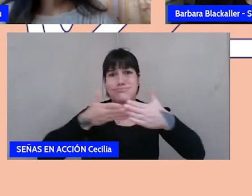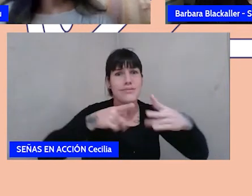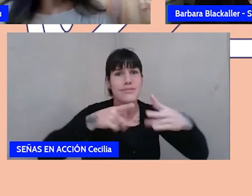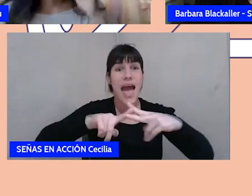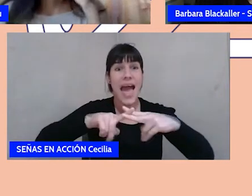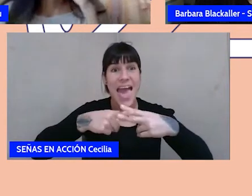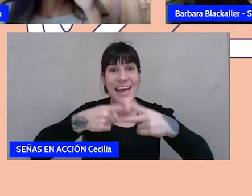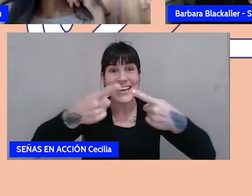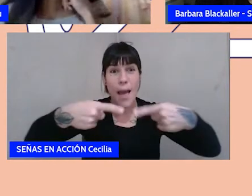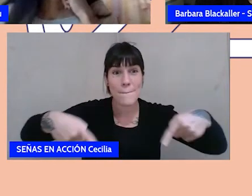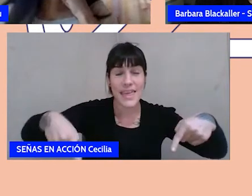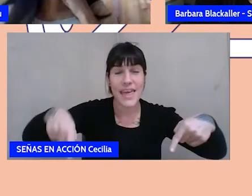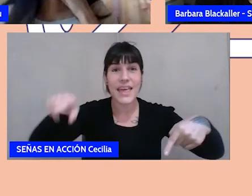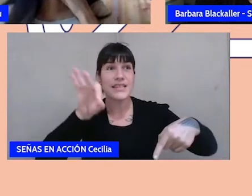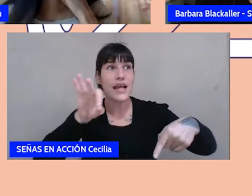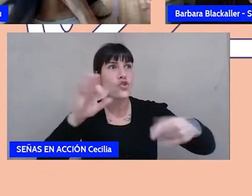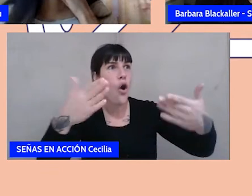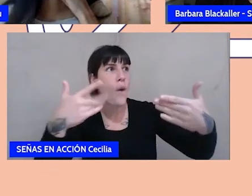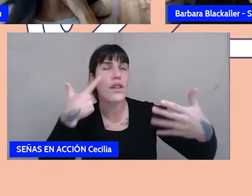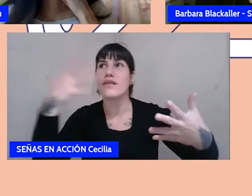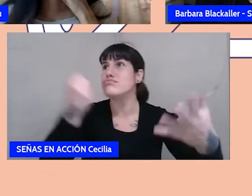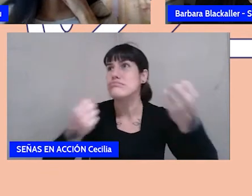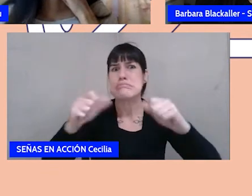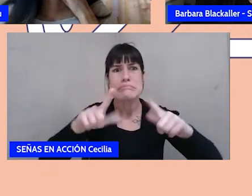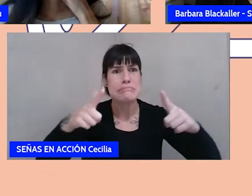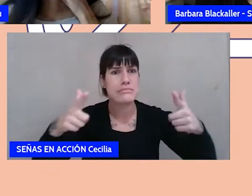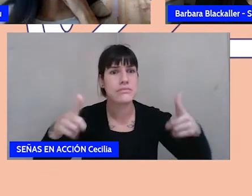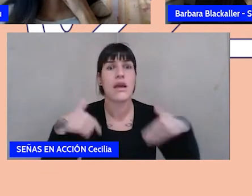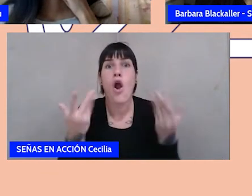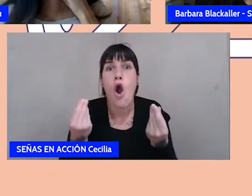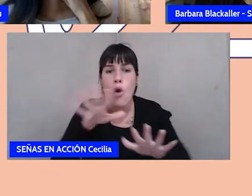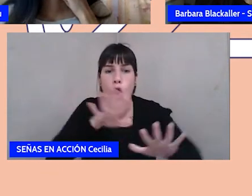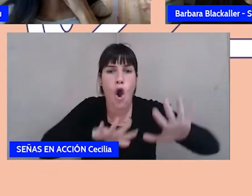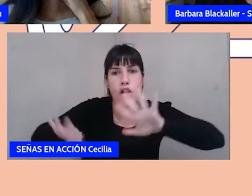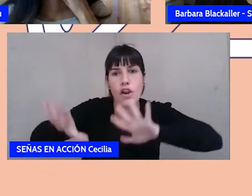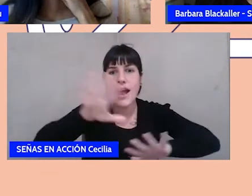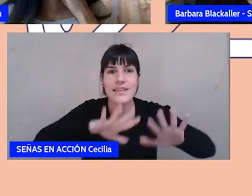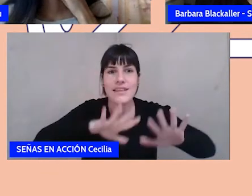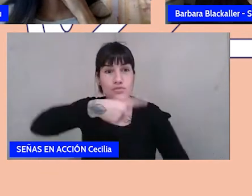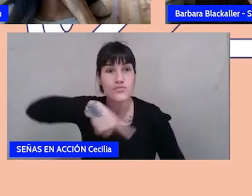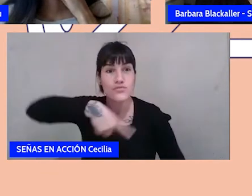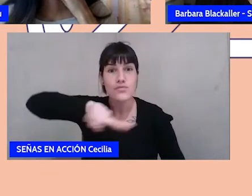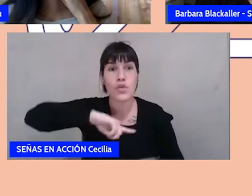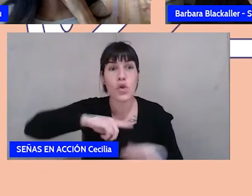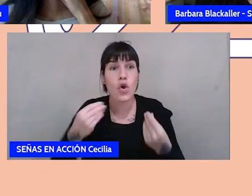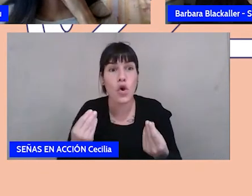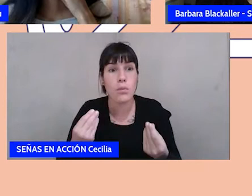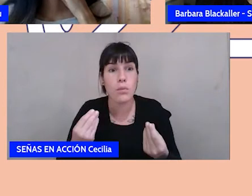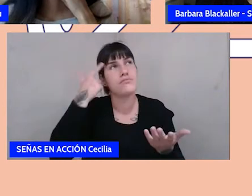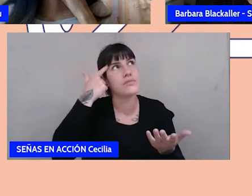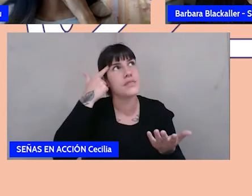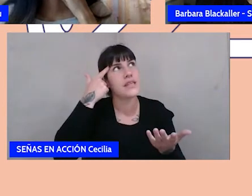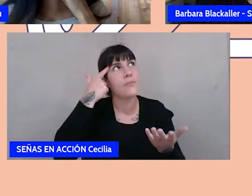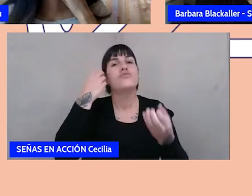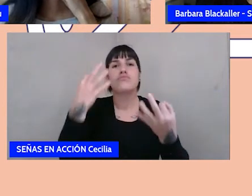no nos organizamos alrededor de eso, ¿no? Entonces queríamos buscar y escuchar las voces de las mujeres para repensar y